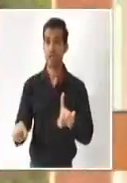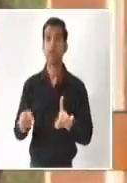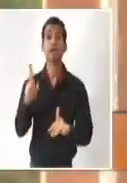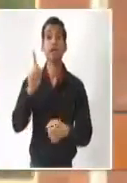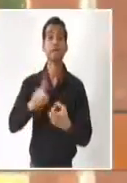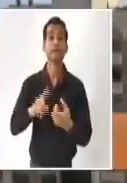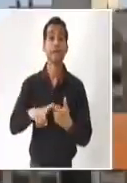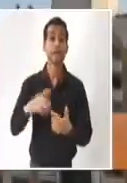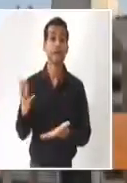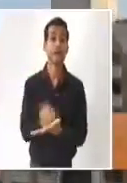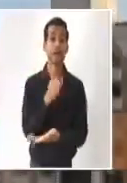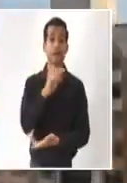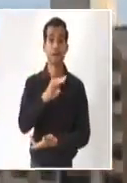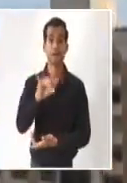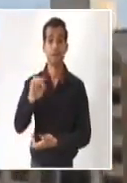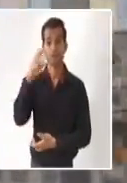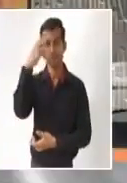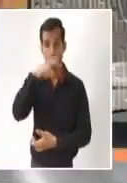Mexicana Universal.